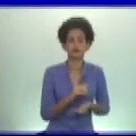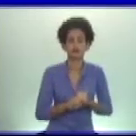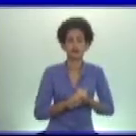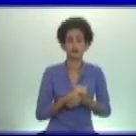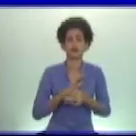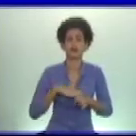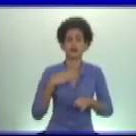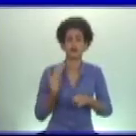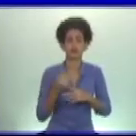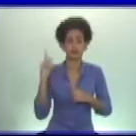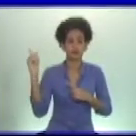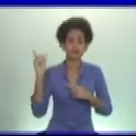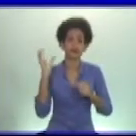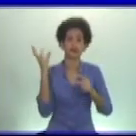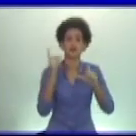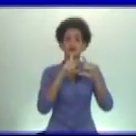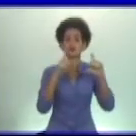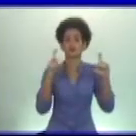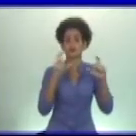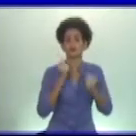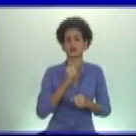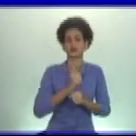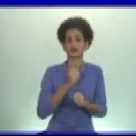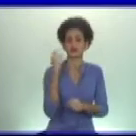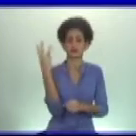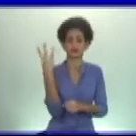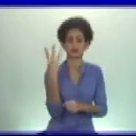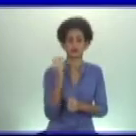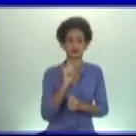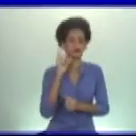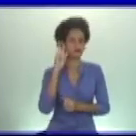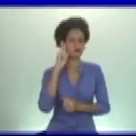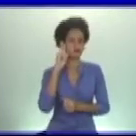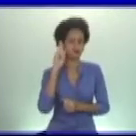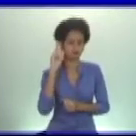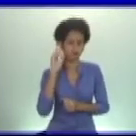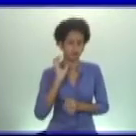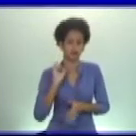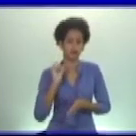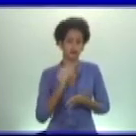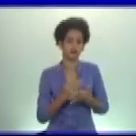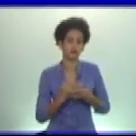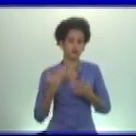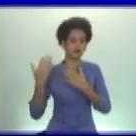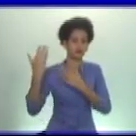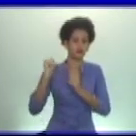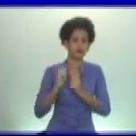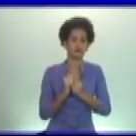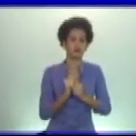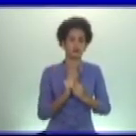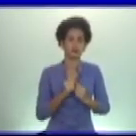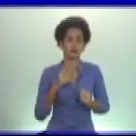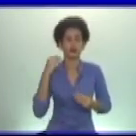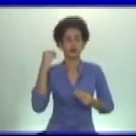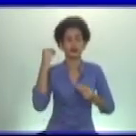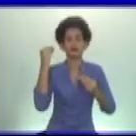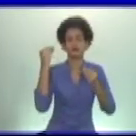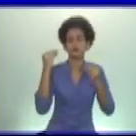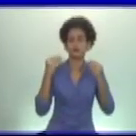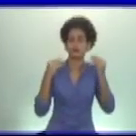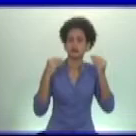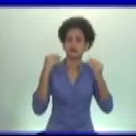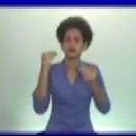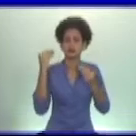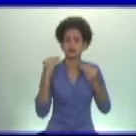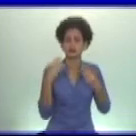obtienen la deben trabajar con la 3. Recuerden que en el encuentro anterior trabajamos la conveniencia de analizar cuál es la